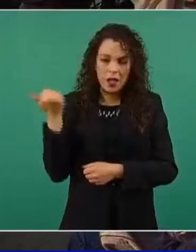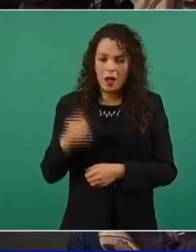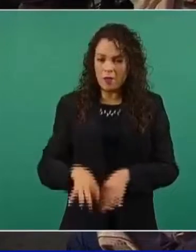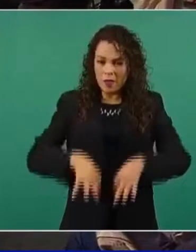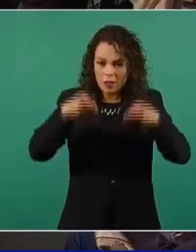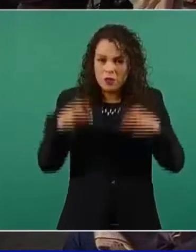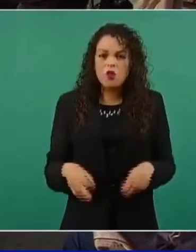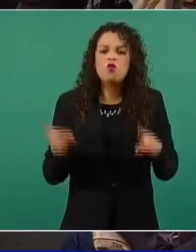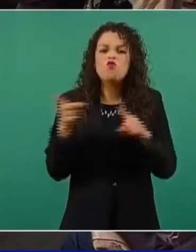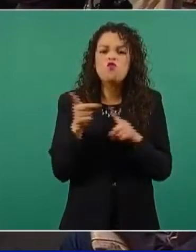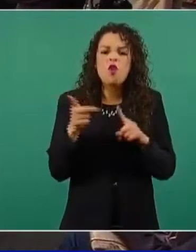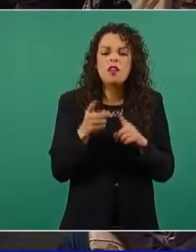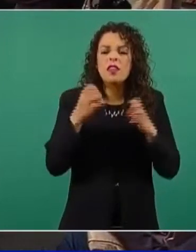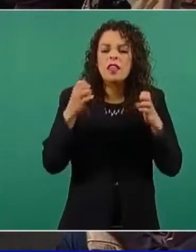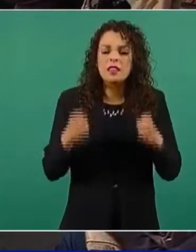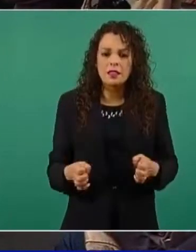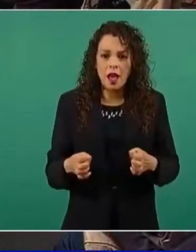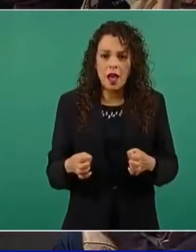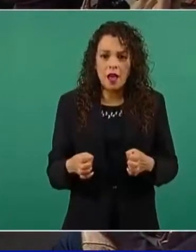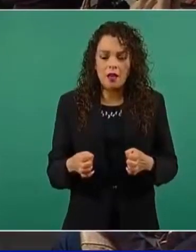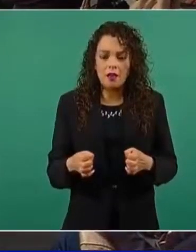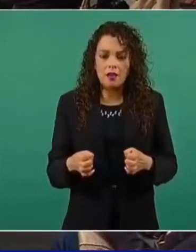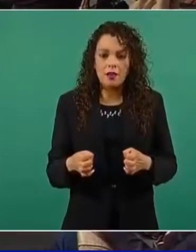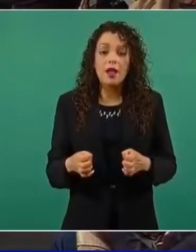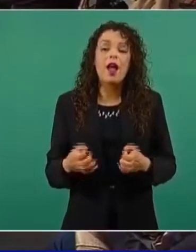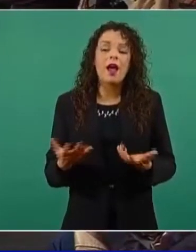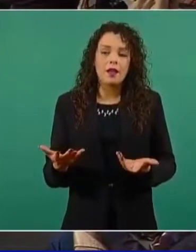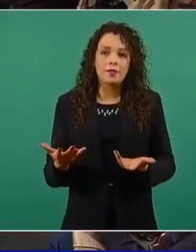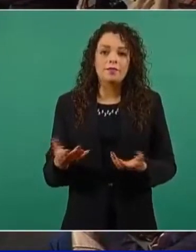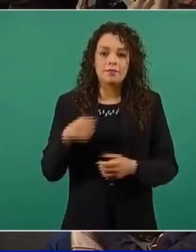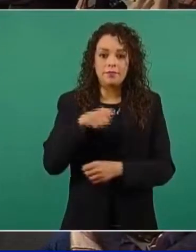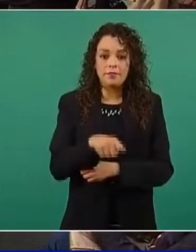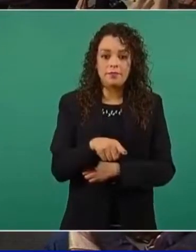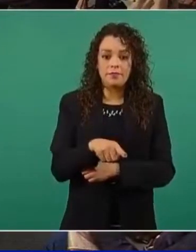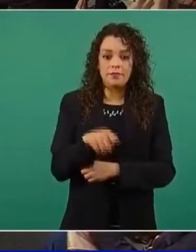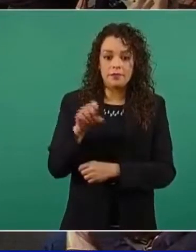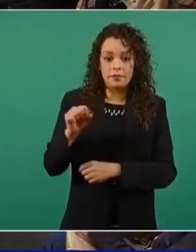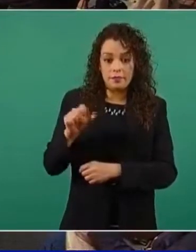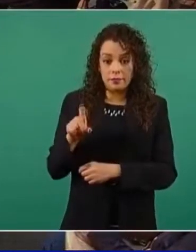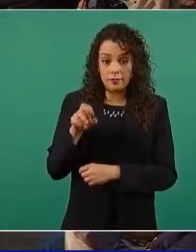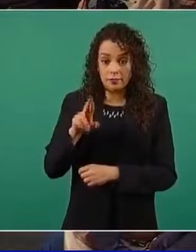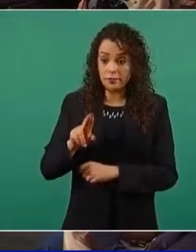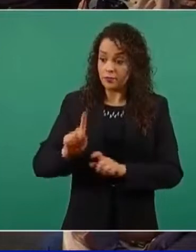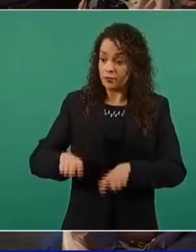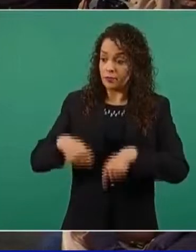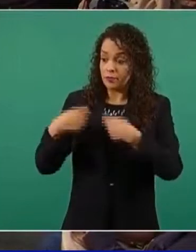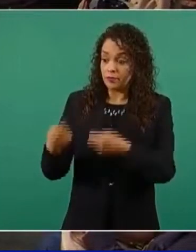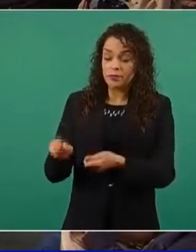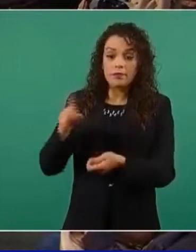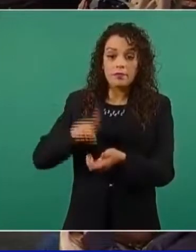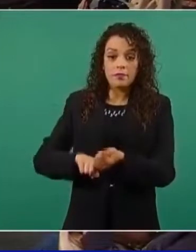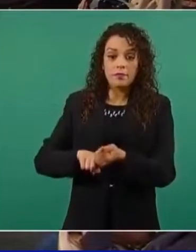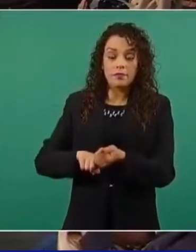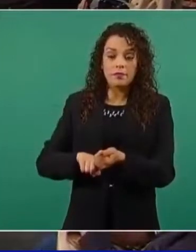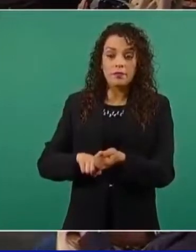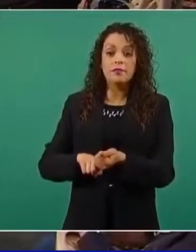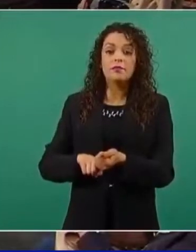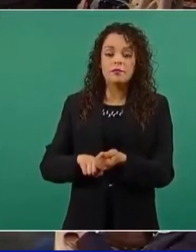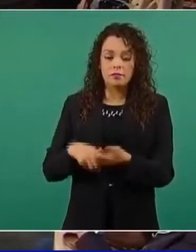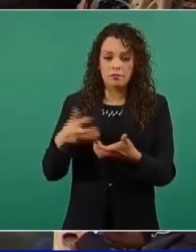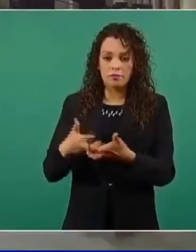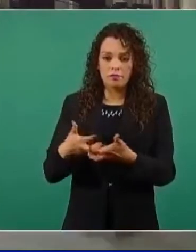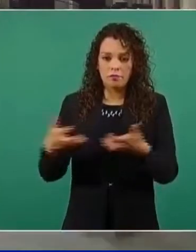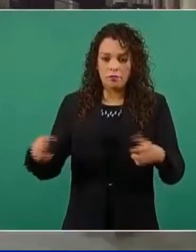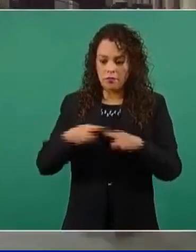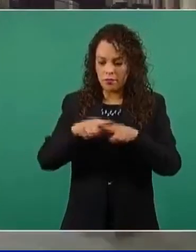estaban. Entonces, en compensación, la Secretaría de la Reforma Agraria le titula una superficie